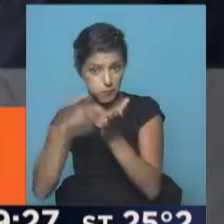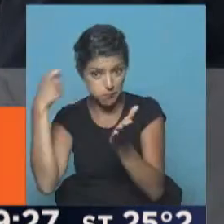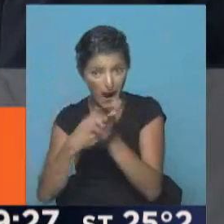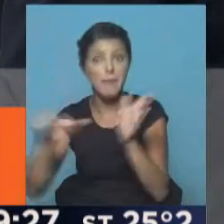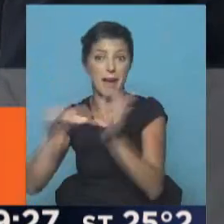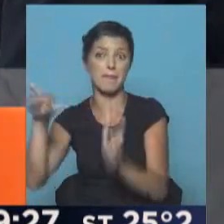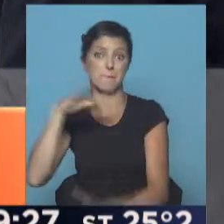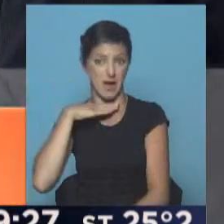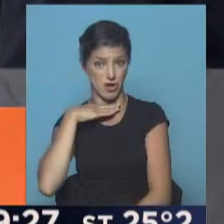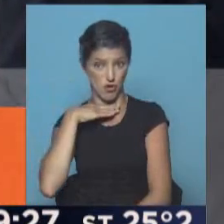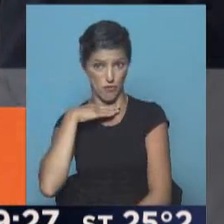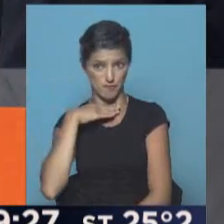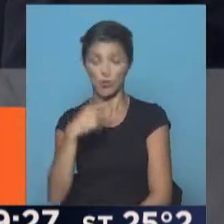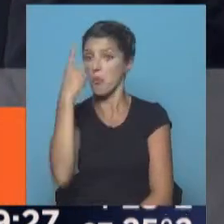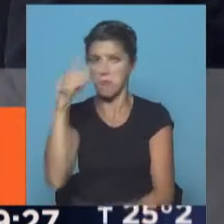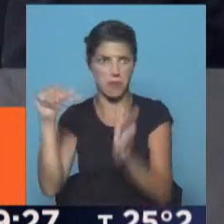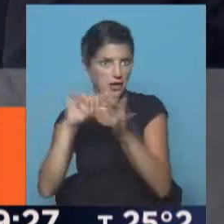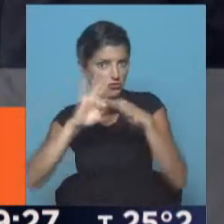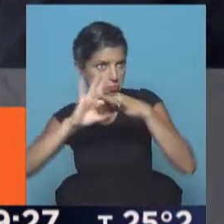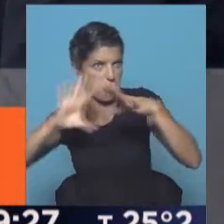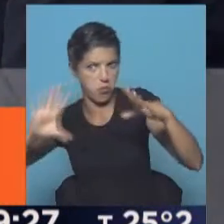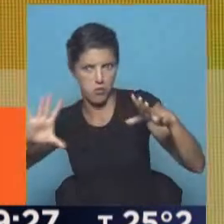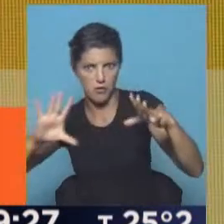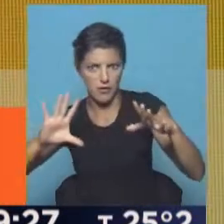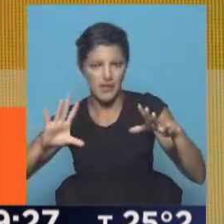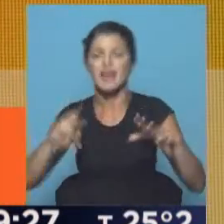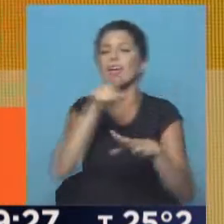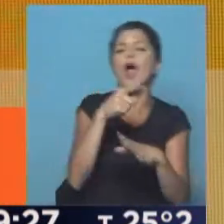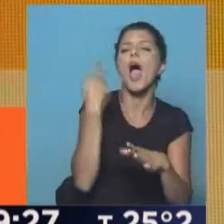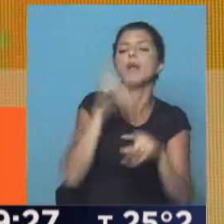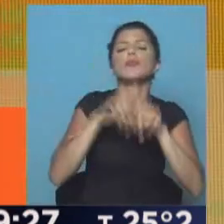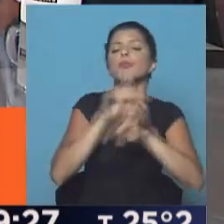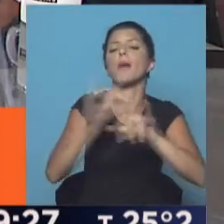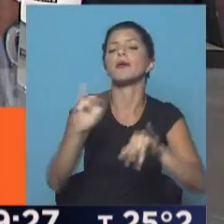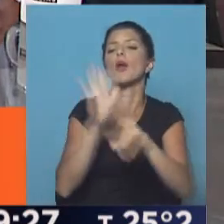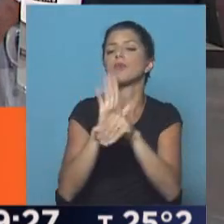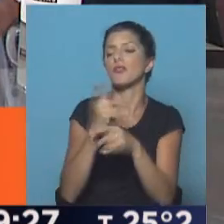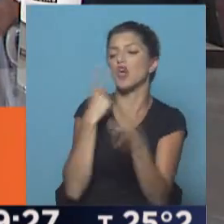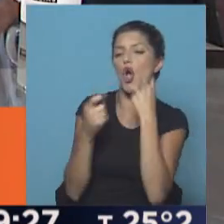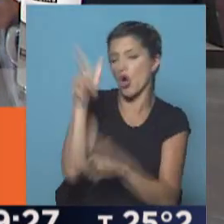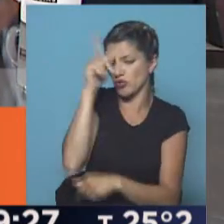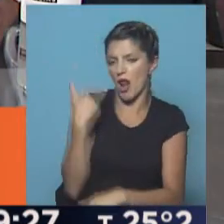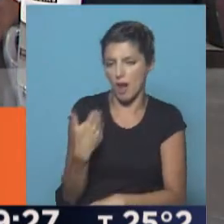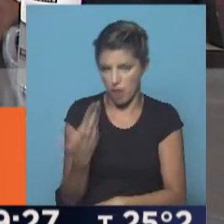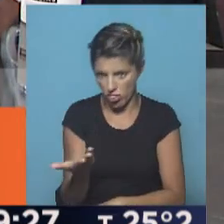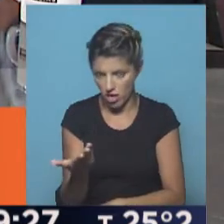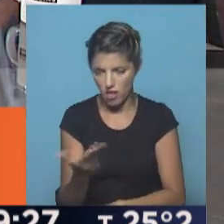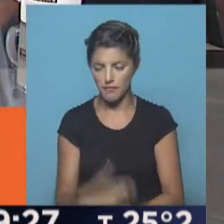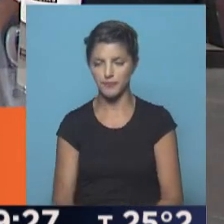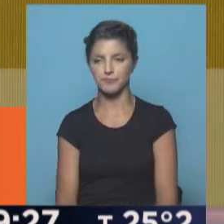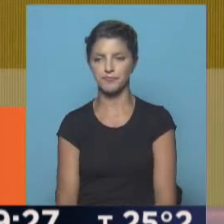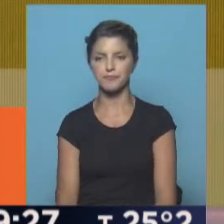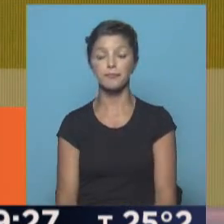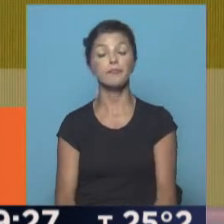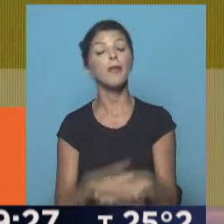por México, un país soberano que fue tratado como si no lo fuera durante la campaña de Trump. Entonces yo creo que para la política exterior de